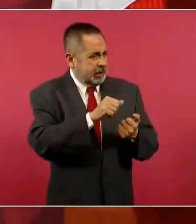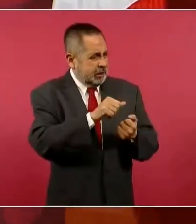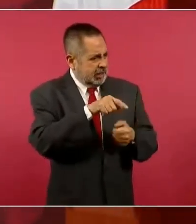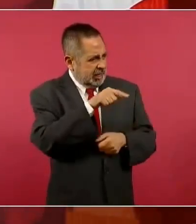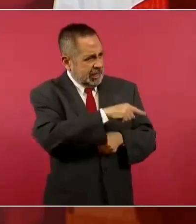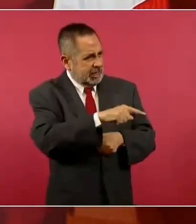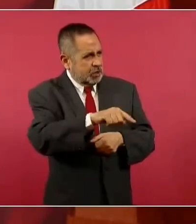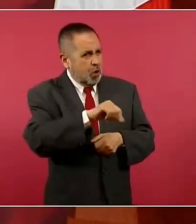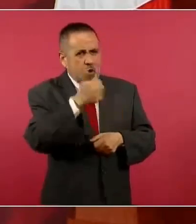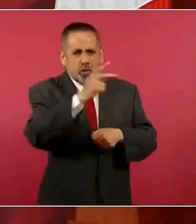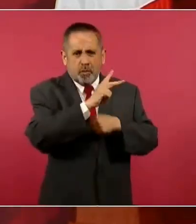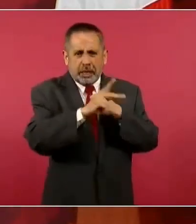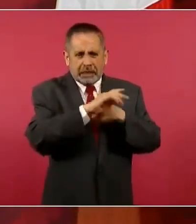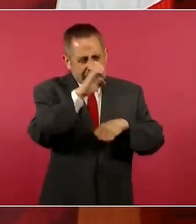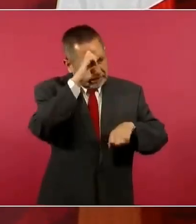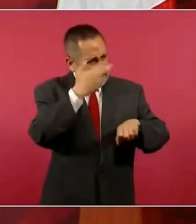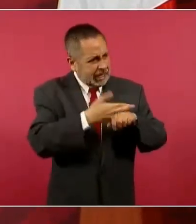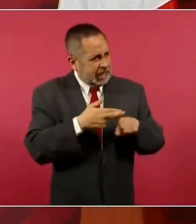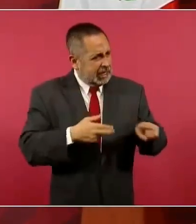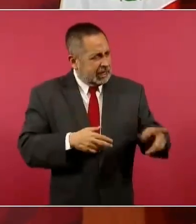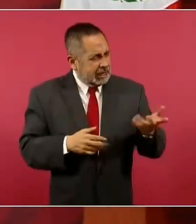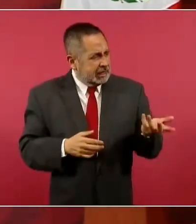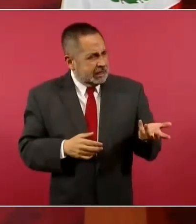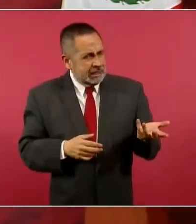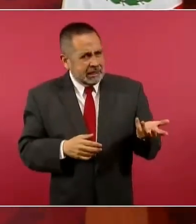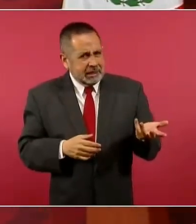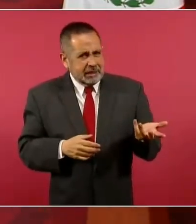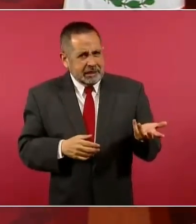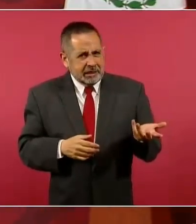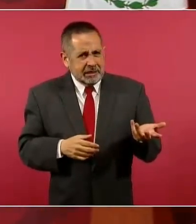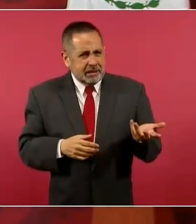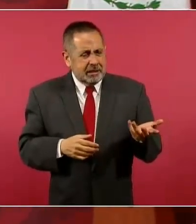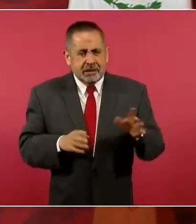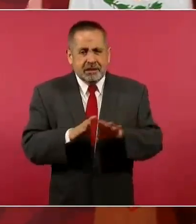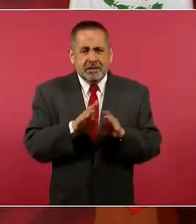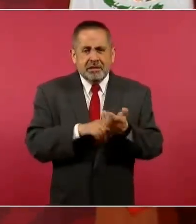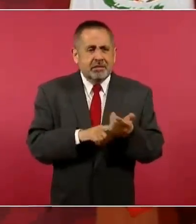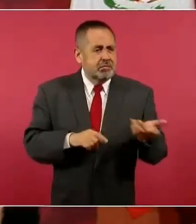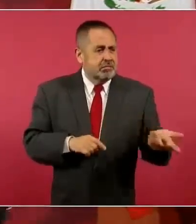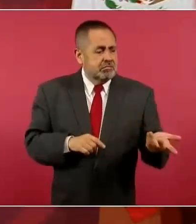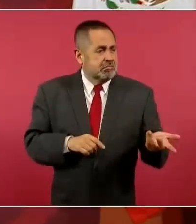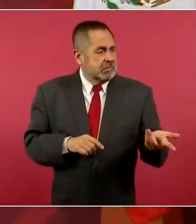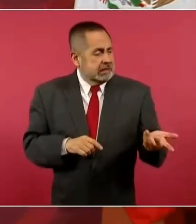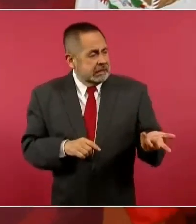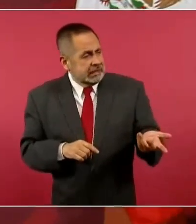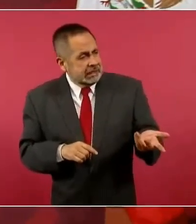extranjeras, y como los bonos de estas empresas no valían